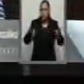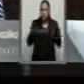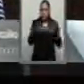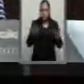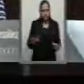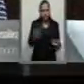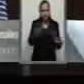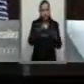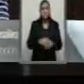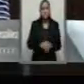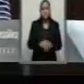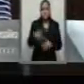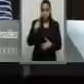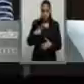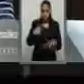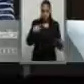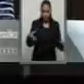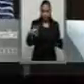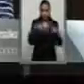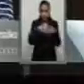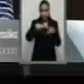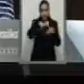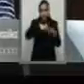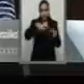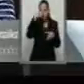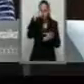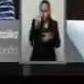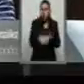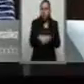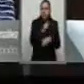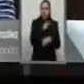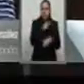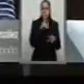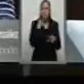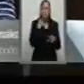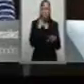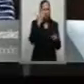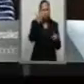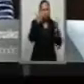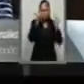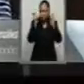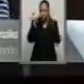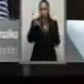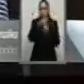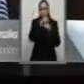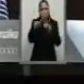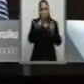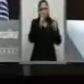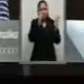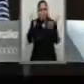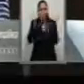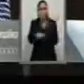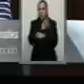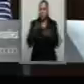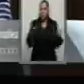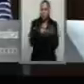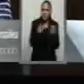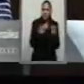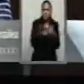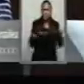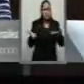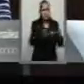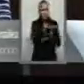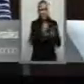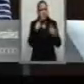de ciudadanos más politizados, más informados, mejor organizados, más progresistas y libertarios, que a